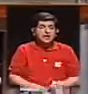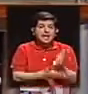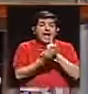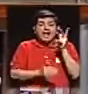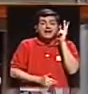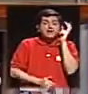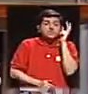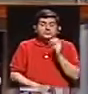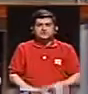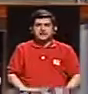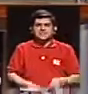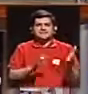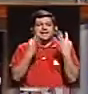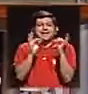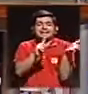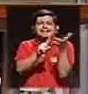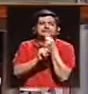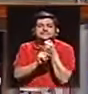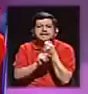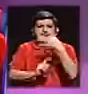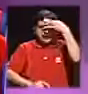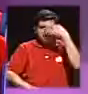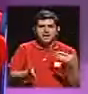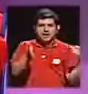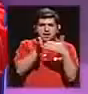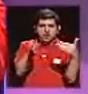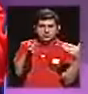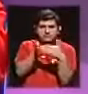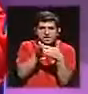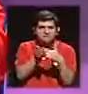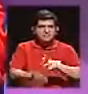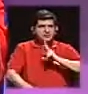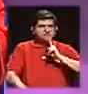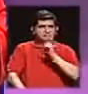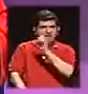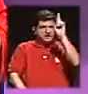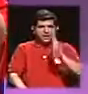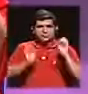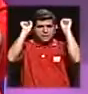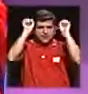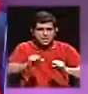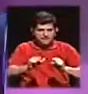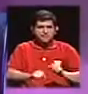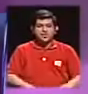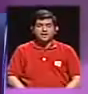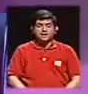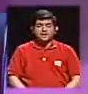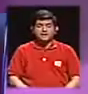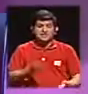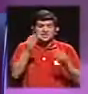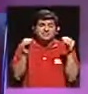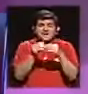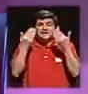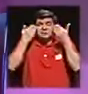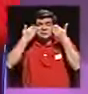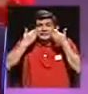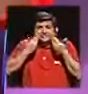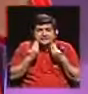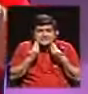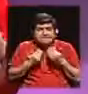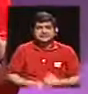por escuchar algo a qué aferrarse y por creer otra vez que realmente Costa Rica puede. Y Marlon, lo más triste de todo es